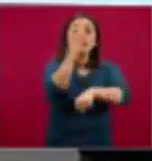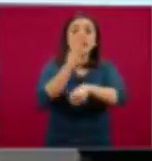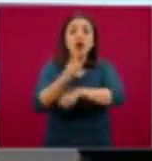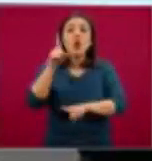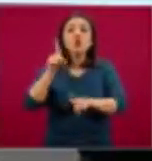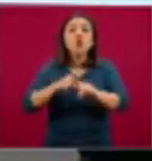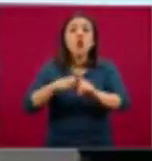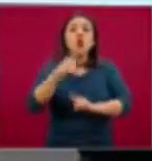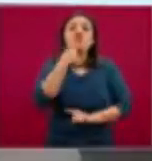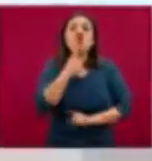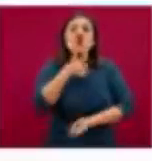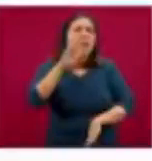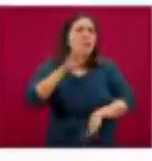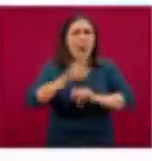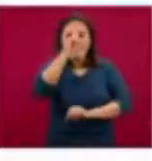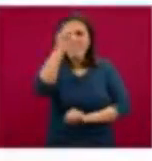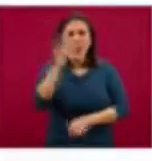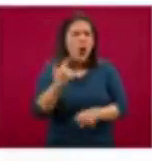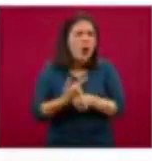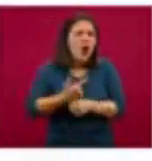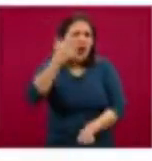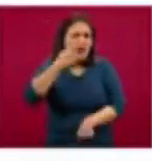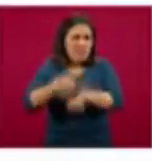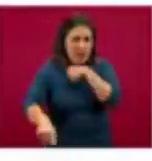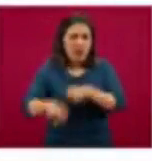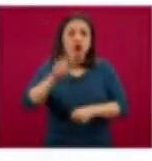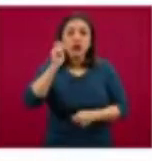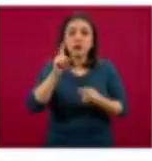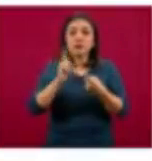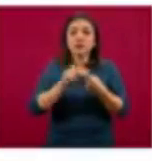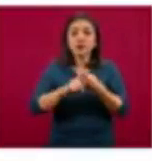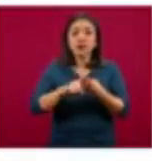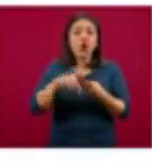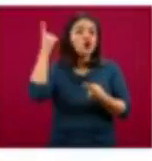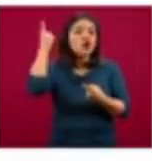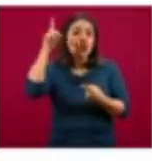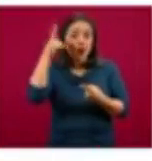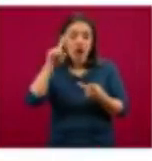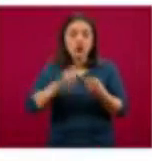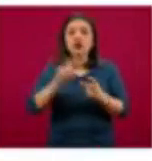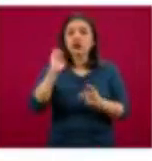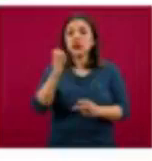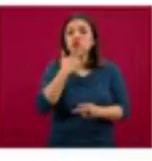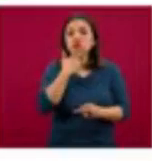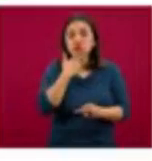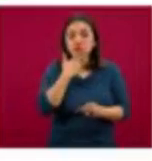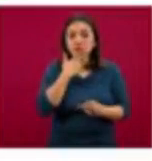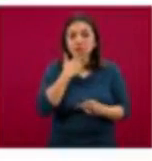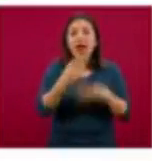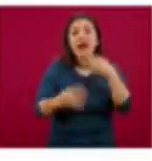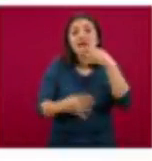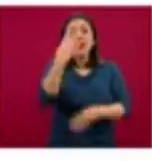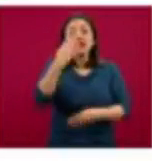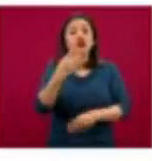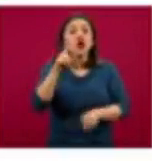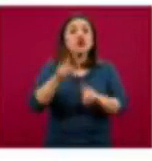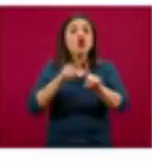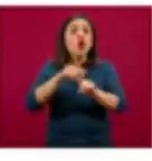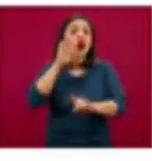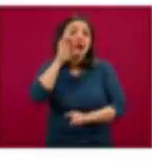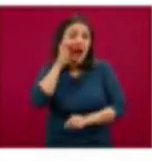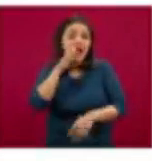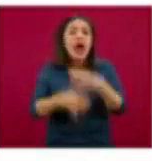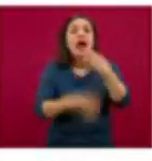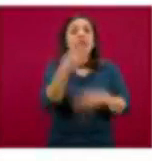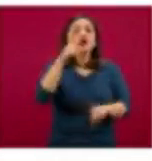el máximo nivel de riesgo, que son Durango y Chihuahua, 14 naranjas, 14